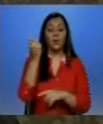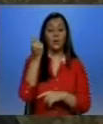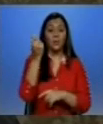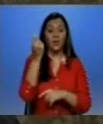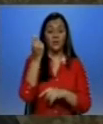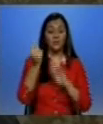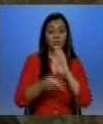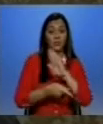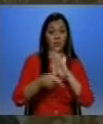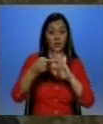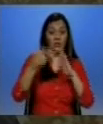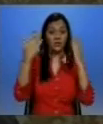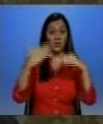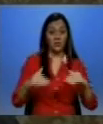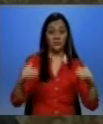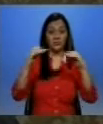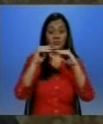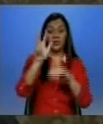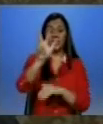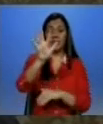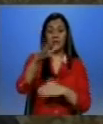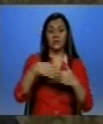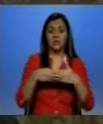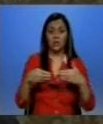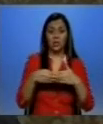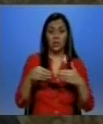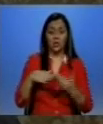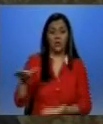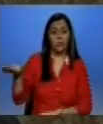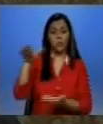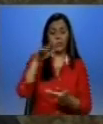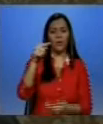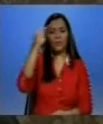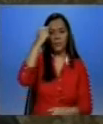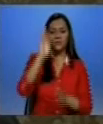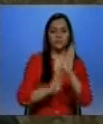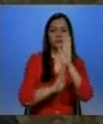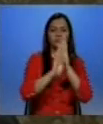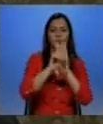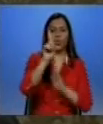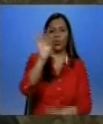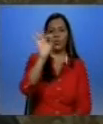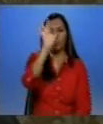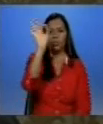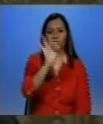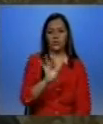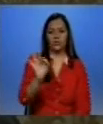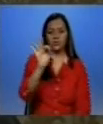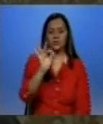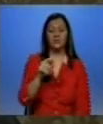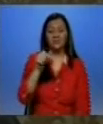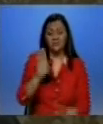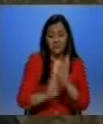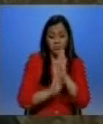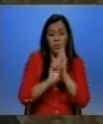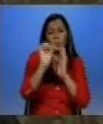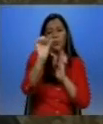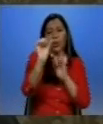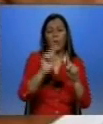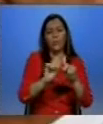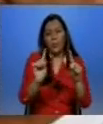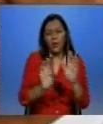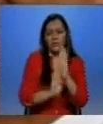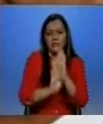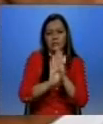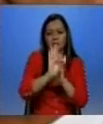petróleo que habíamos programado, de $35 el barril, aspirábamos a crecer este año al 1%. Crecer poco, pero seguir